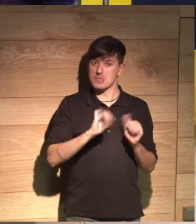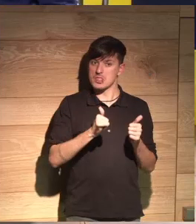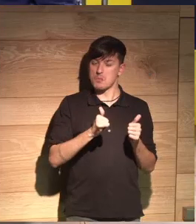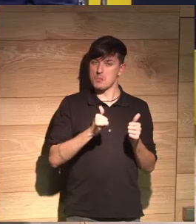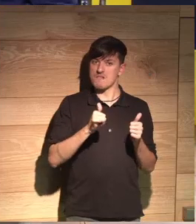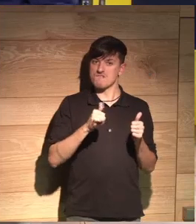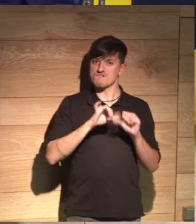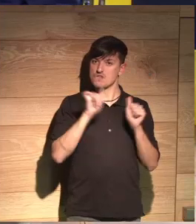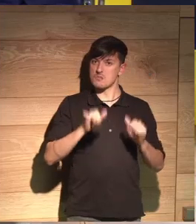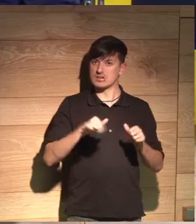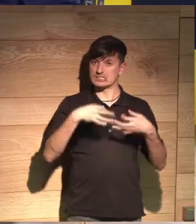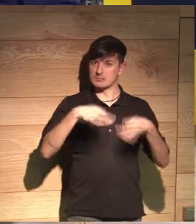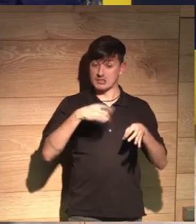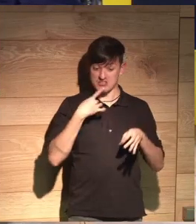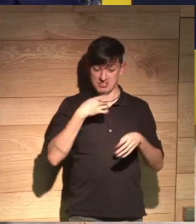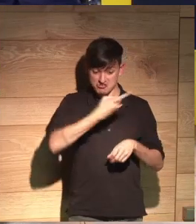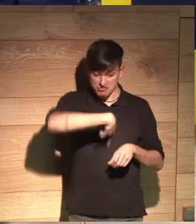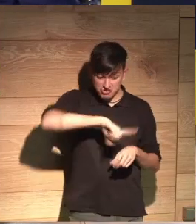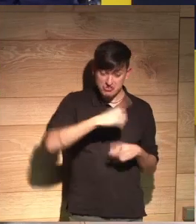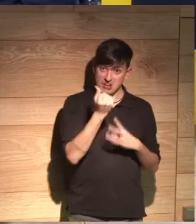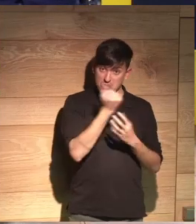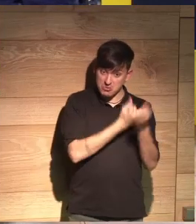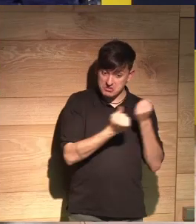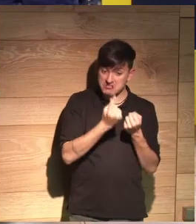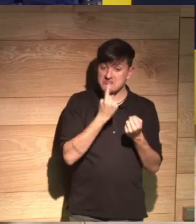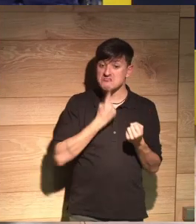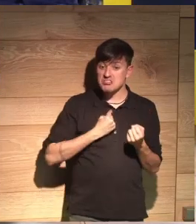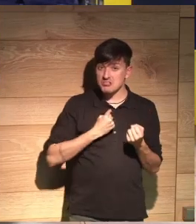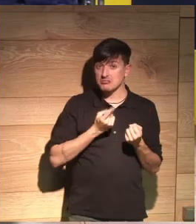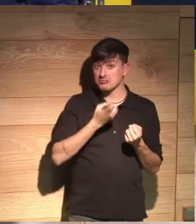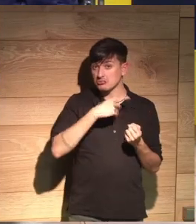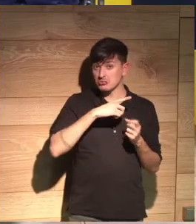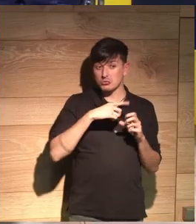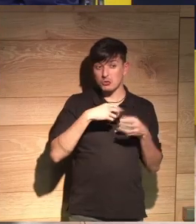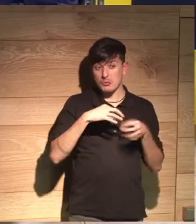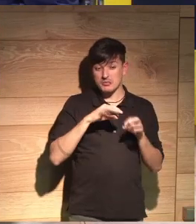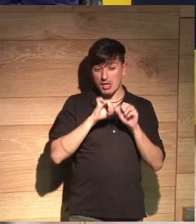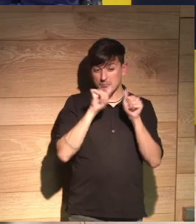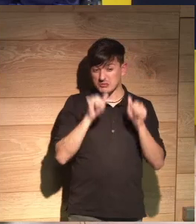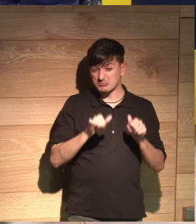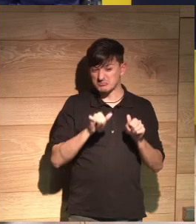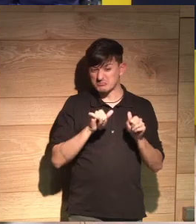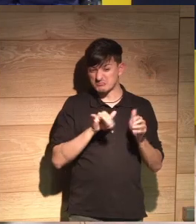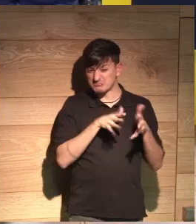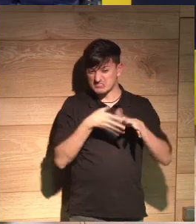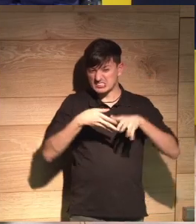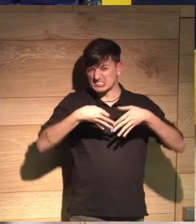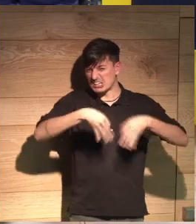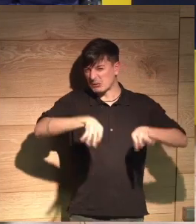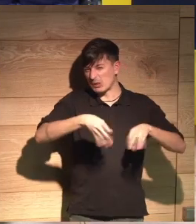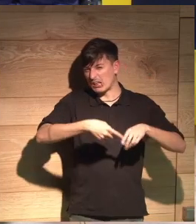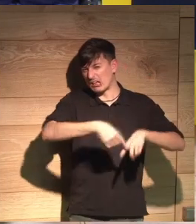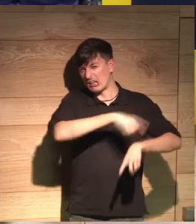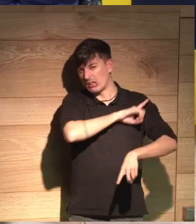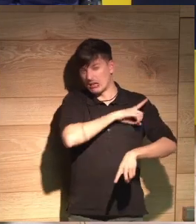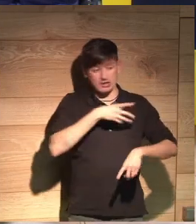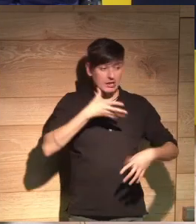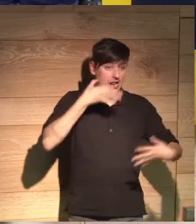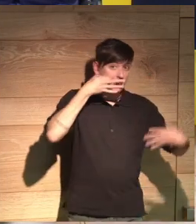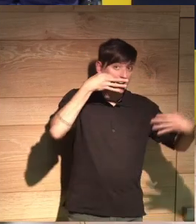nosotros son los economistas nos dicen que normalmente decimos modelos demasiado simplificados de una realidad muy